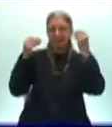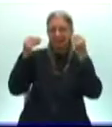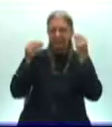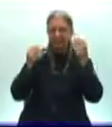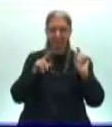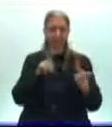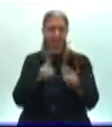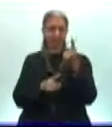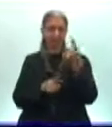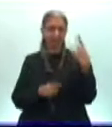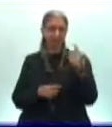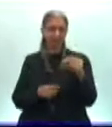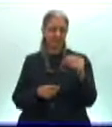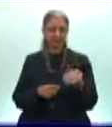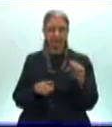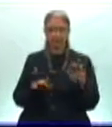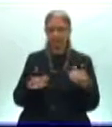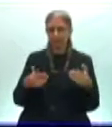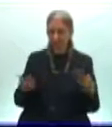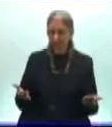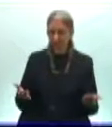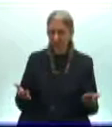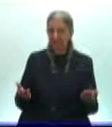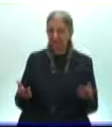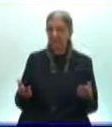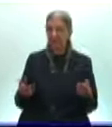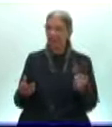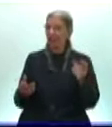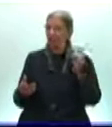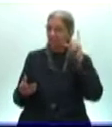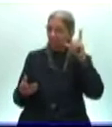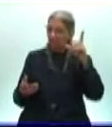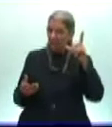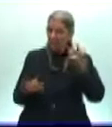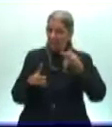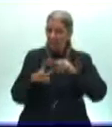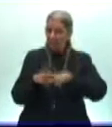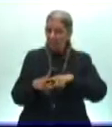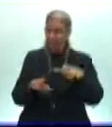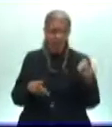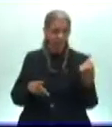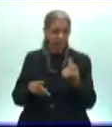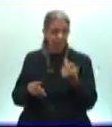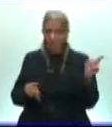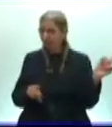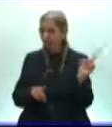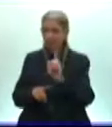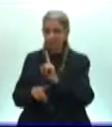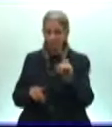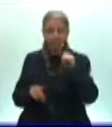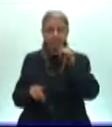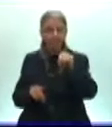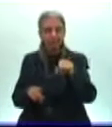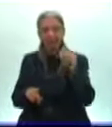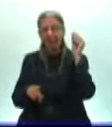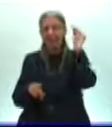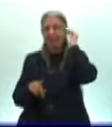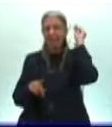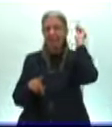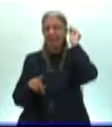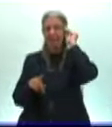primer ejercicio. Insisto, la idea no es que resolvamos los ejercicios, sino que ustedes aprendan